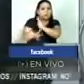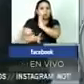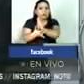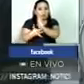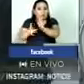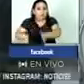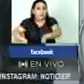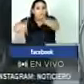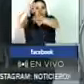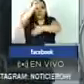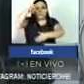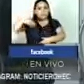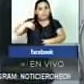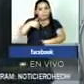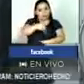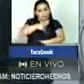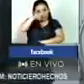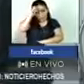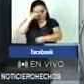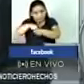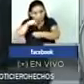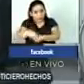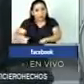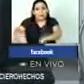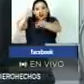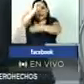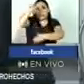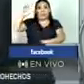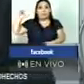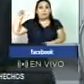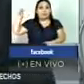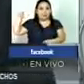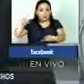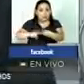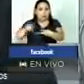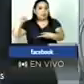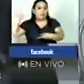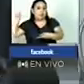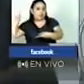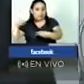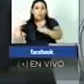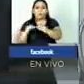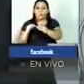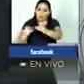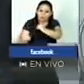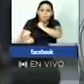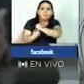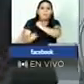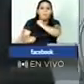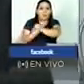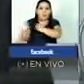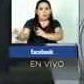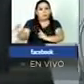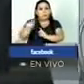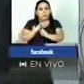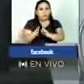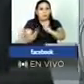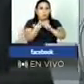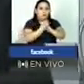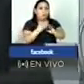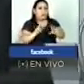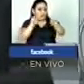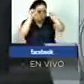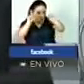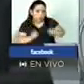del Ministerio de Agricultura, CENTA, ISTA, se pueda también tener ese apoyo directo para mejorar la